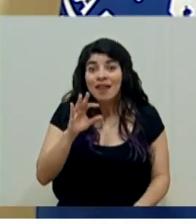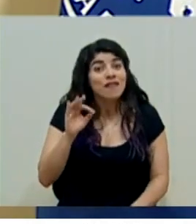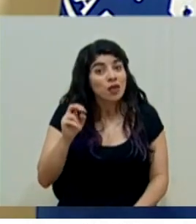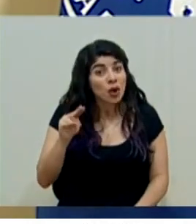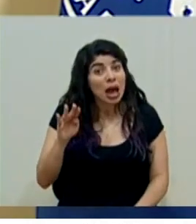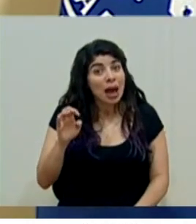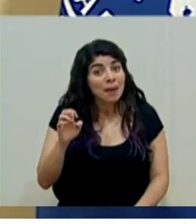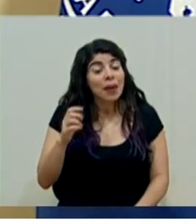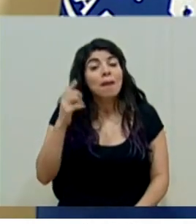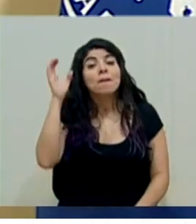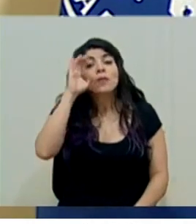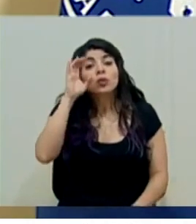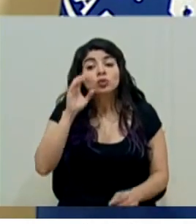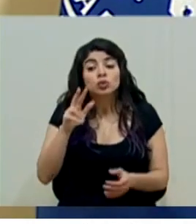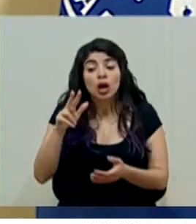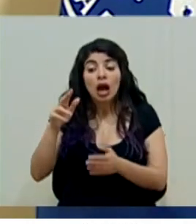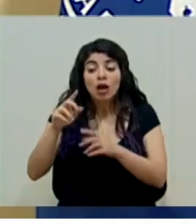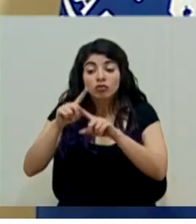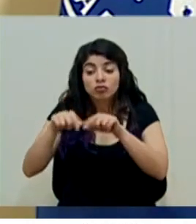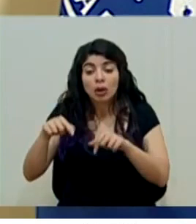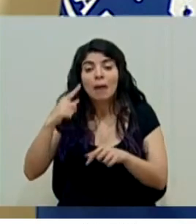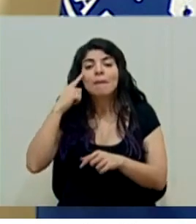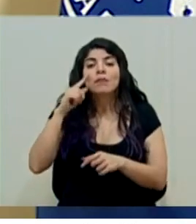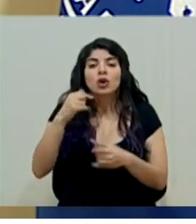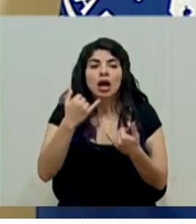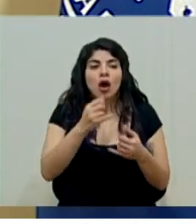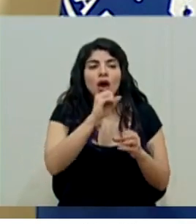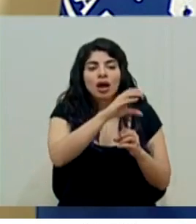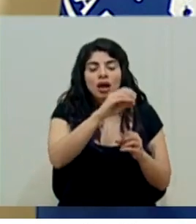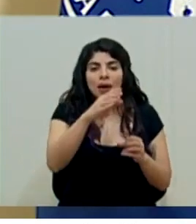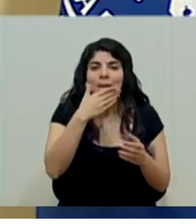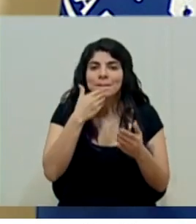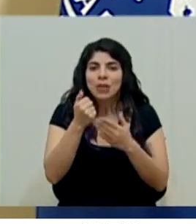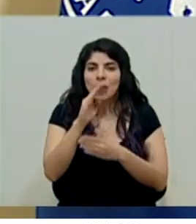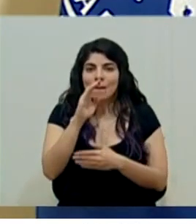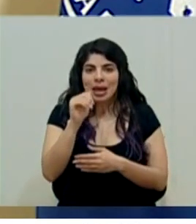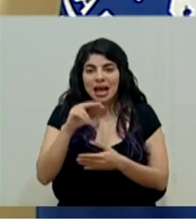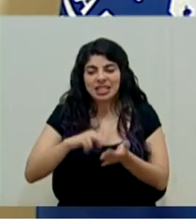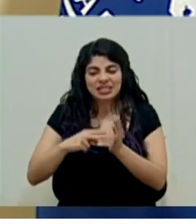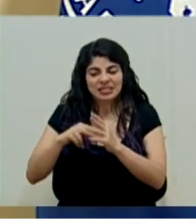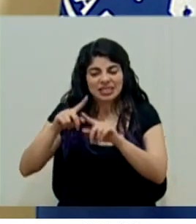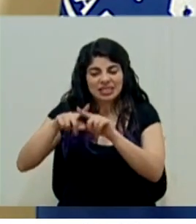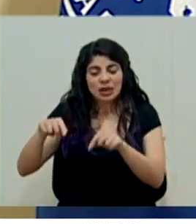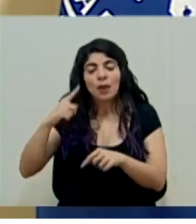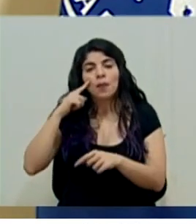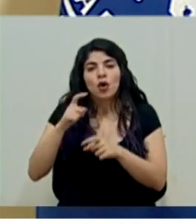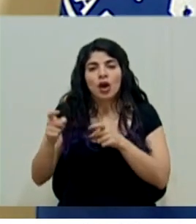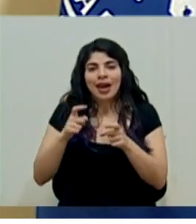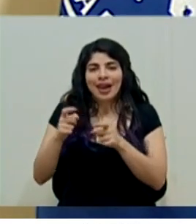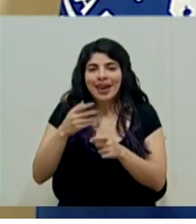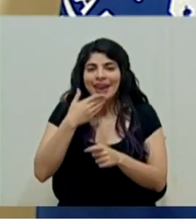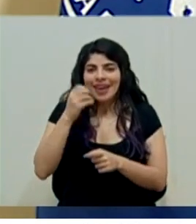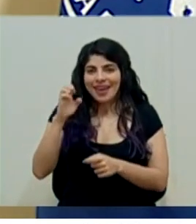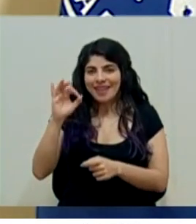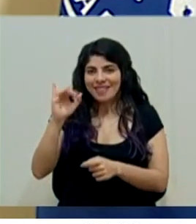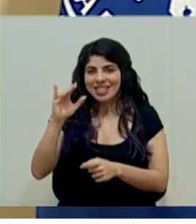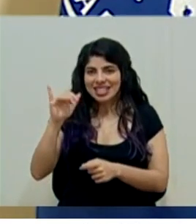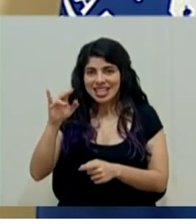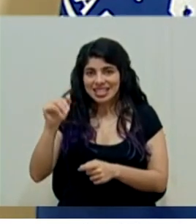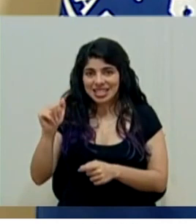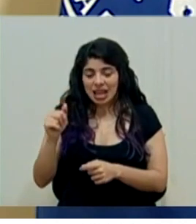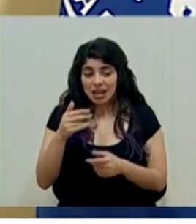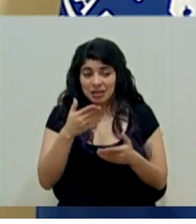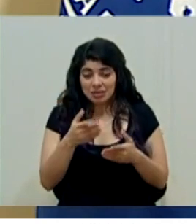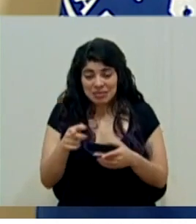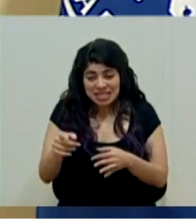hicimos incluso por eficiencia, porque hoy se entregan mejor las becas. Pero algo que era diminutamente menor, tomó